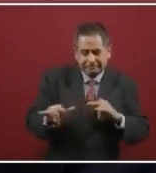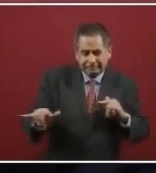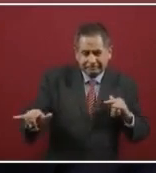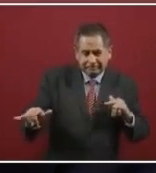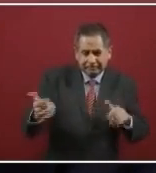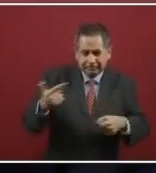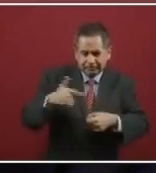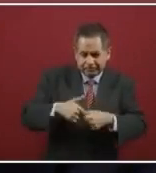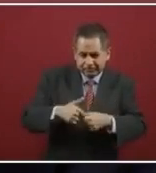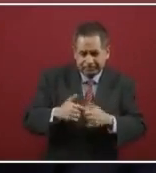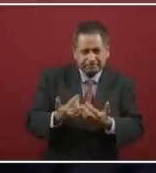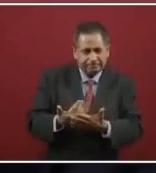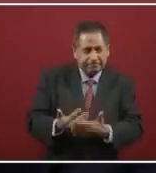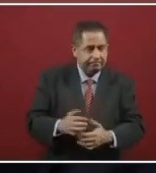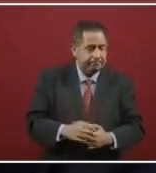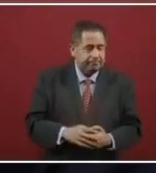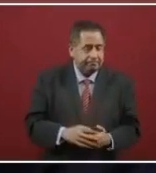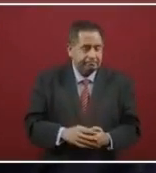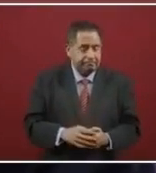Muy